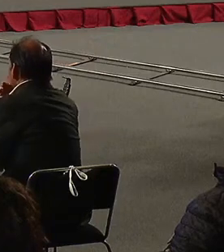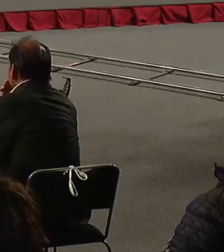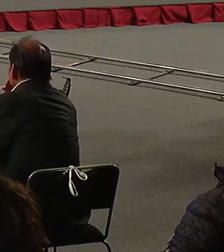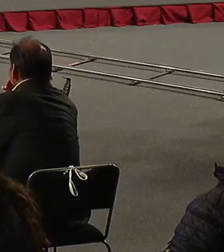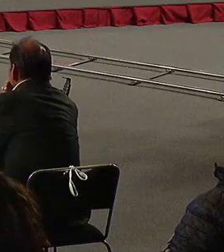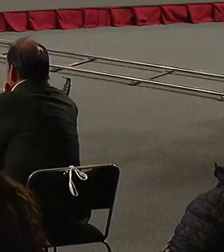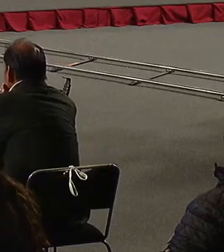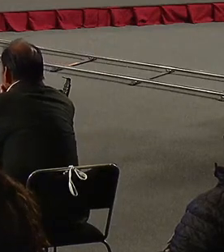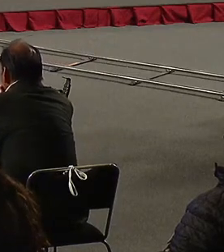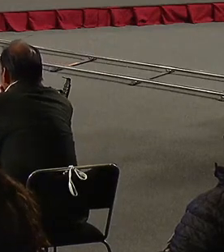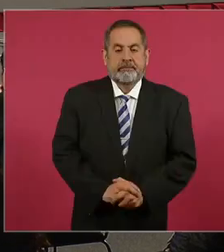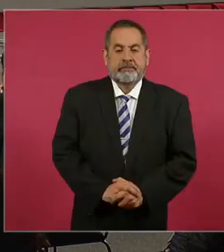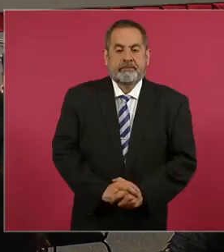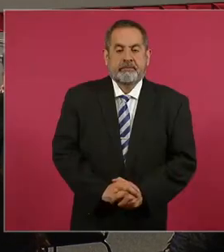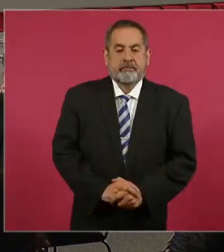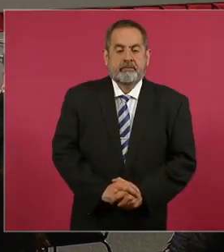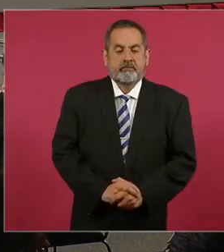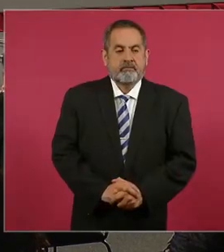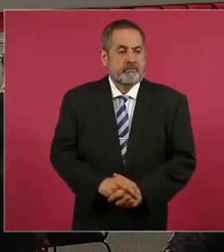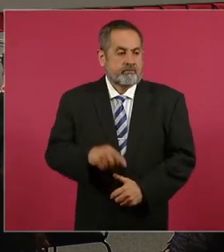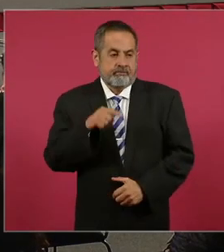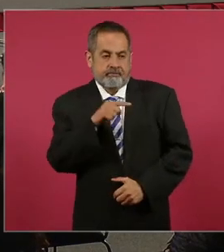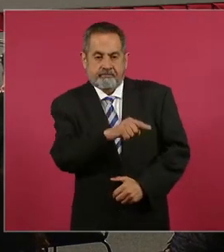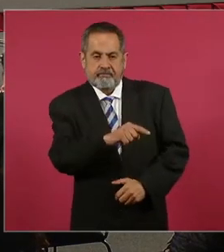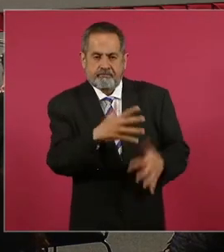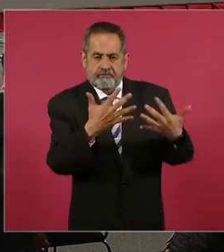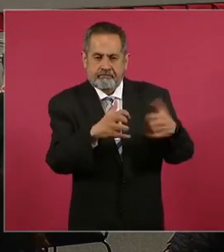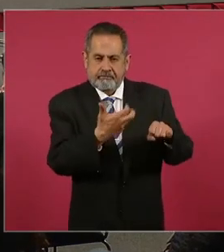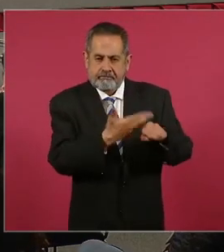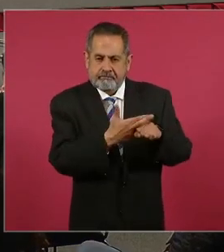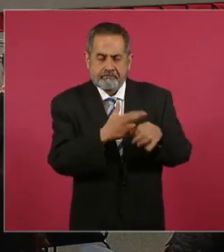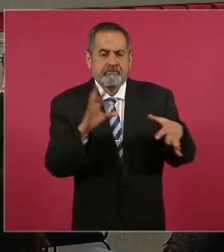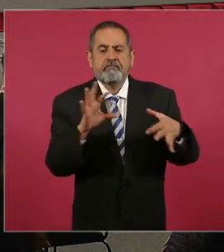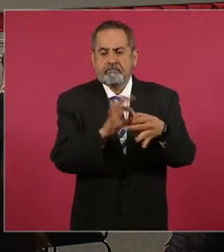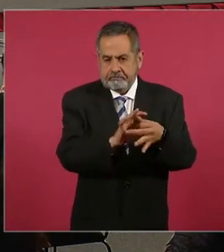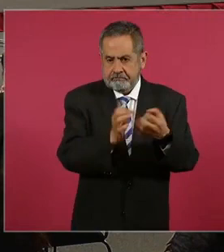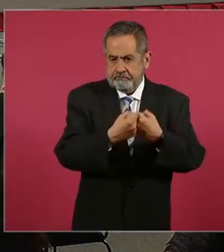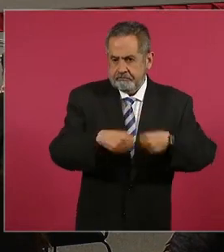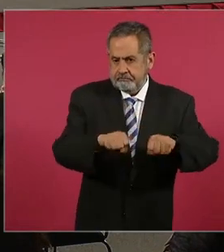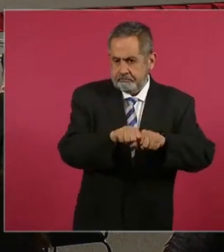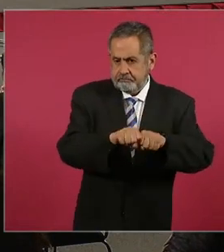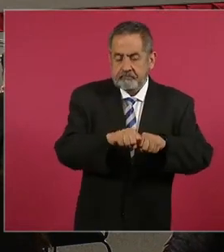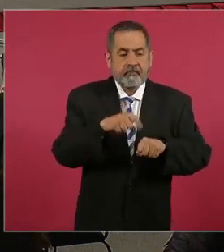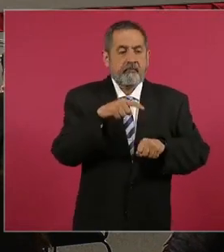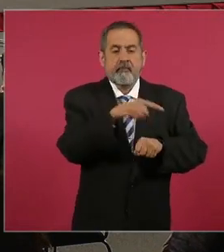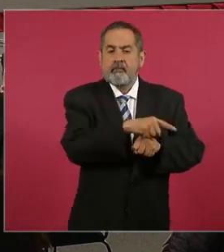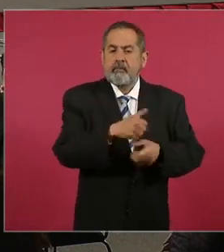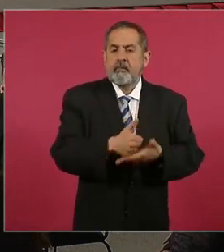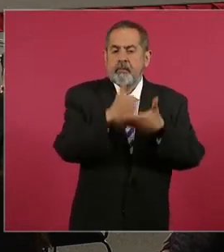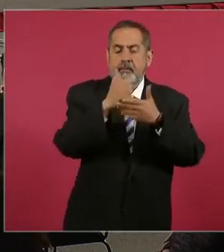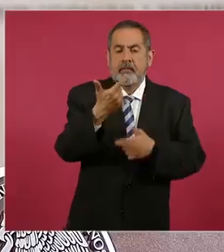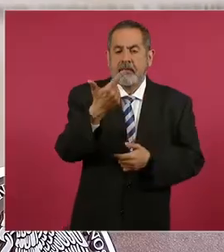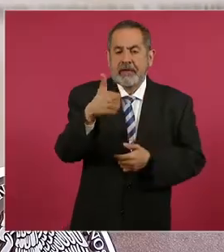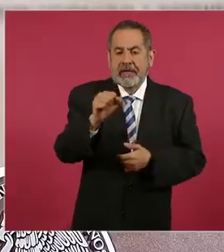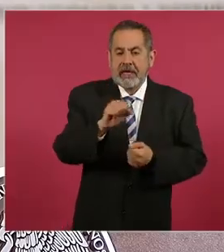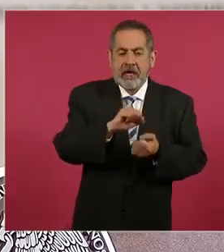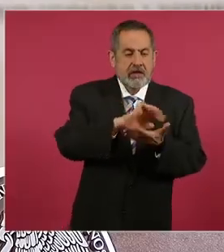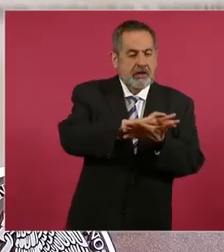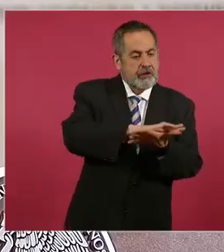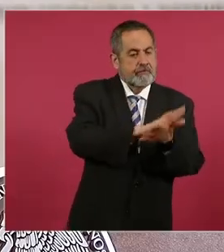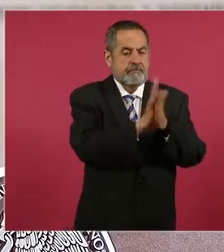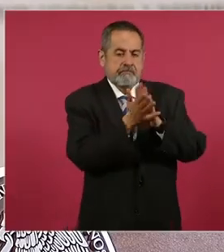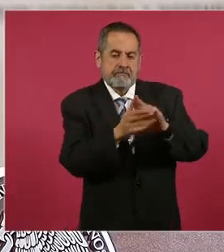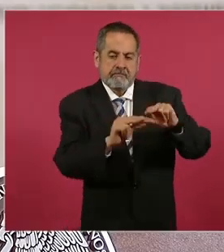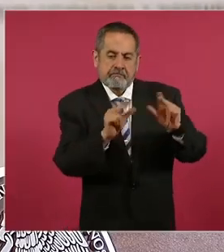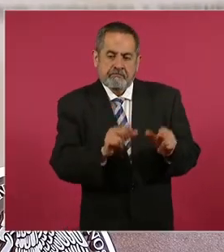Alianza con New Fortress Energy, que es una planta de licuefacción de gas natural en